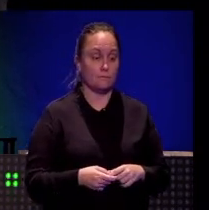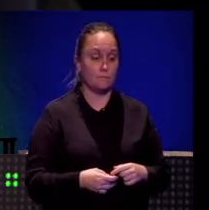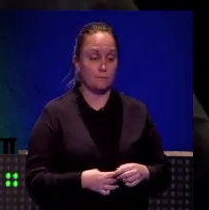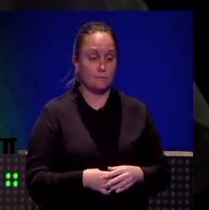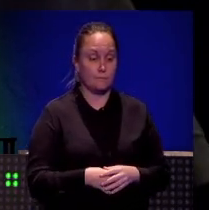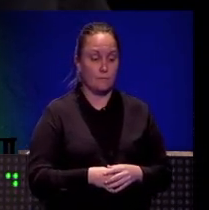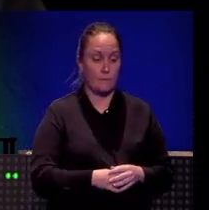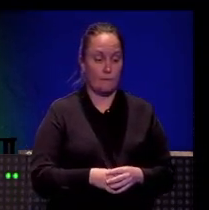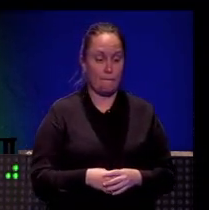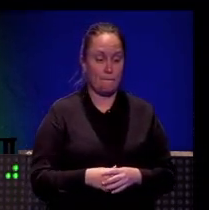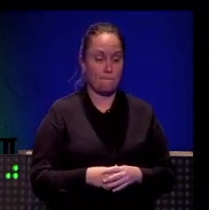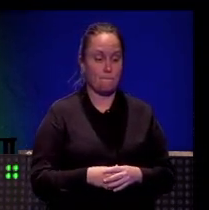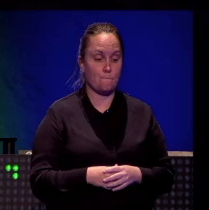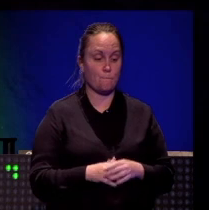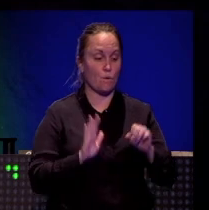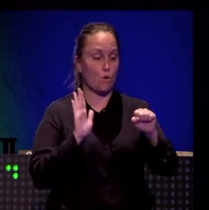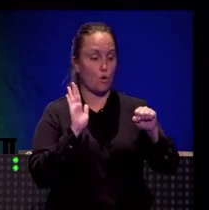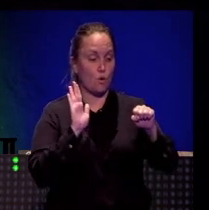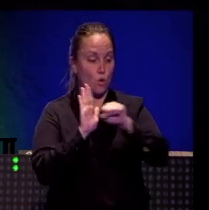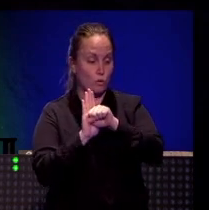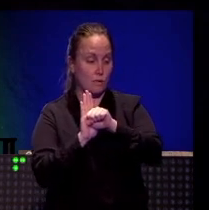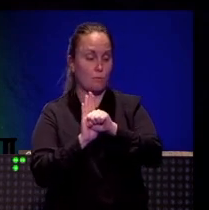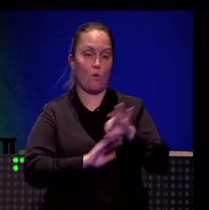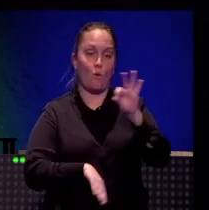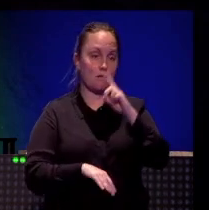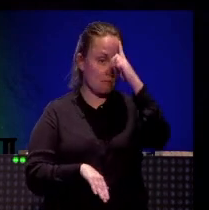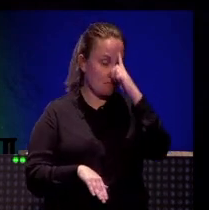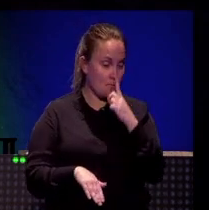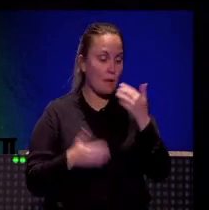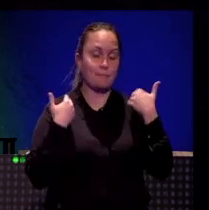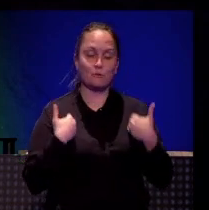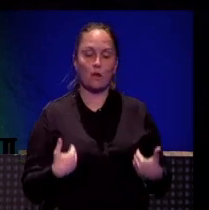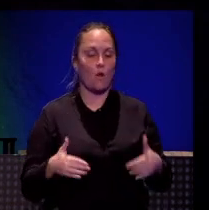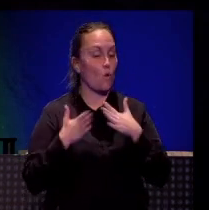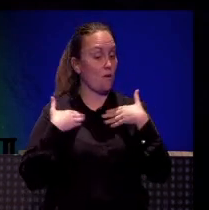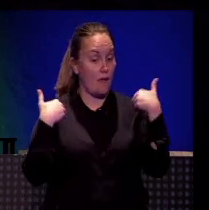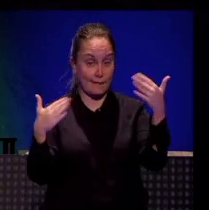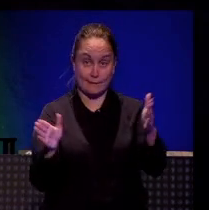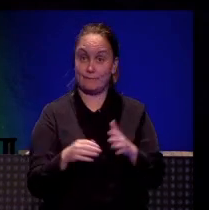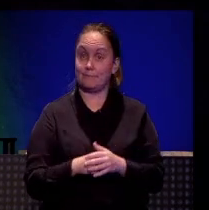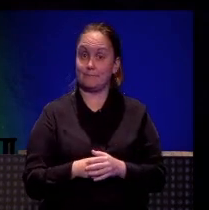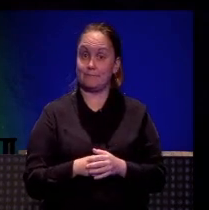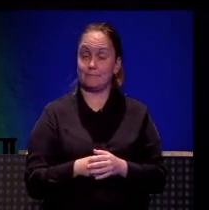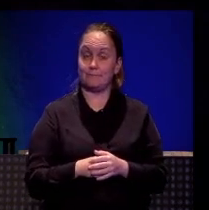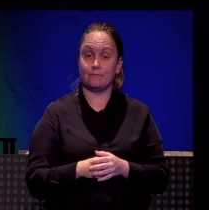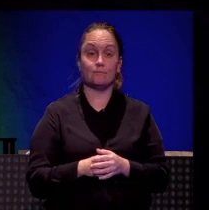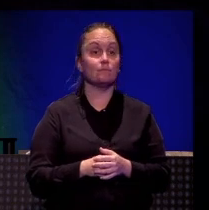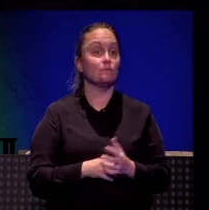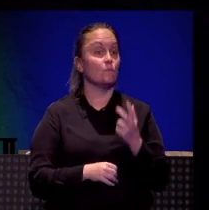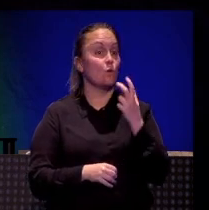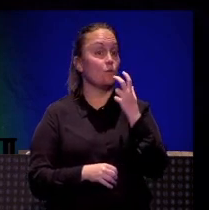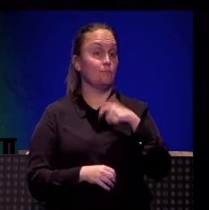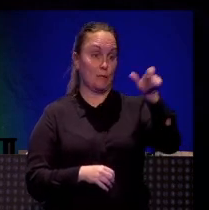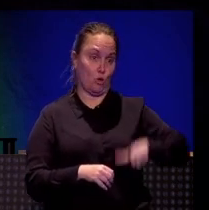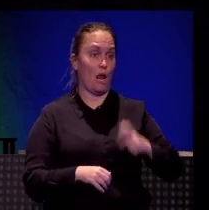aquí un logotipo o una imagen personal lo que quiera hay algunos podcaster que cuando